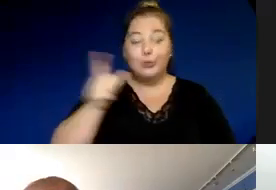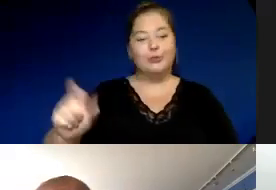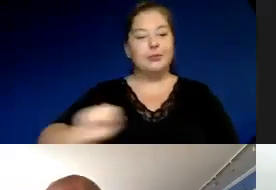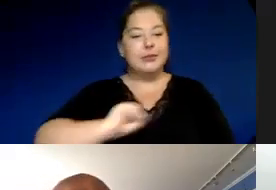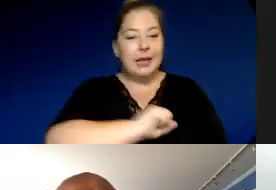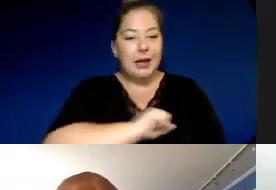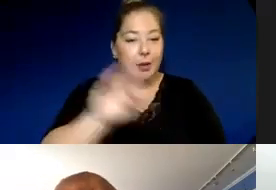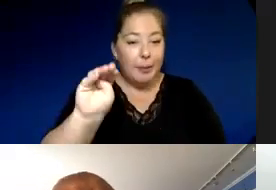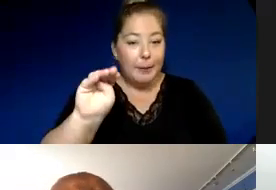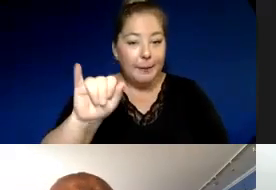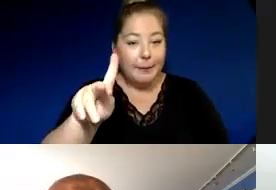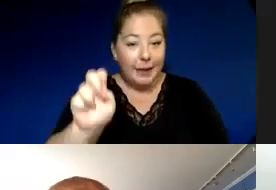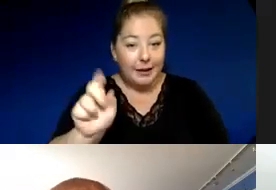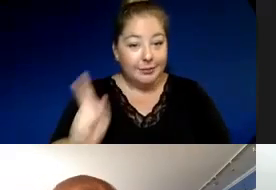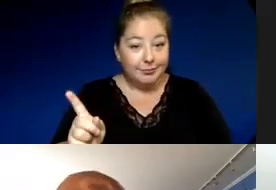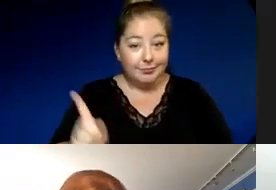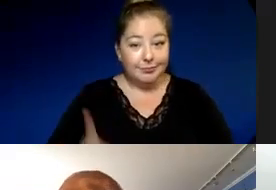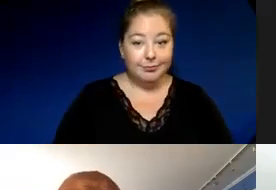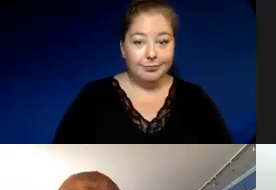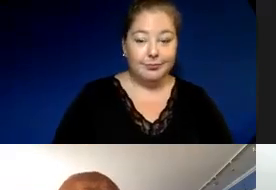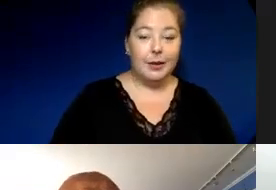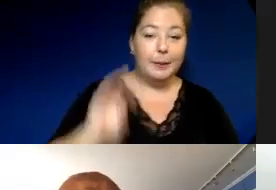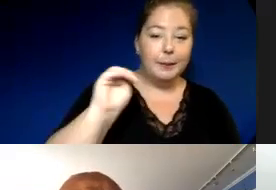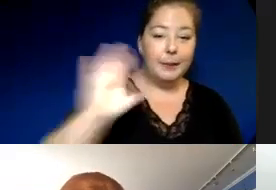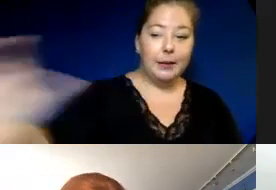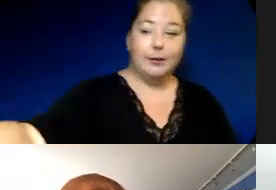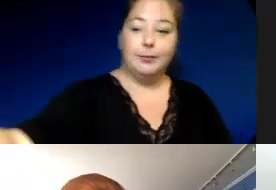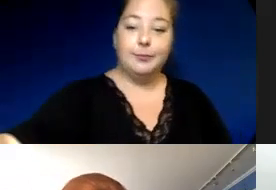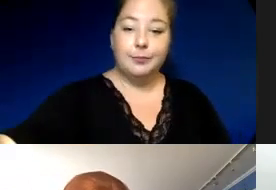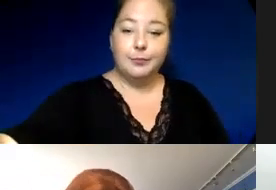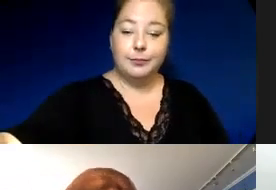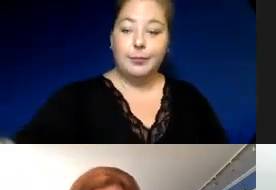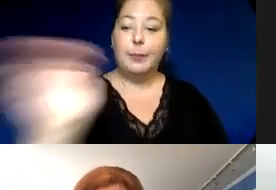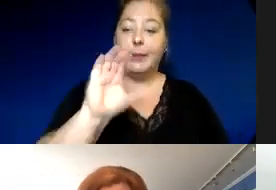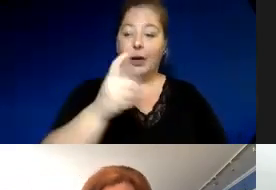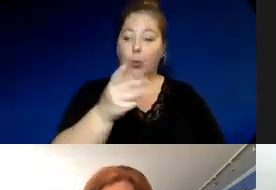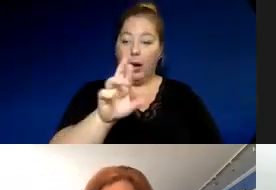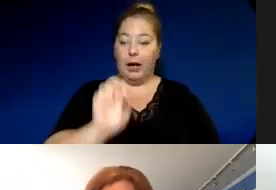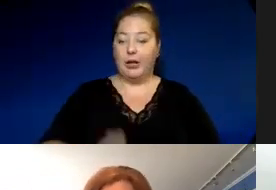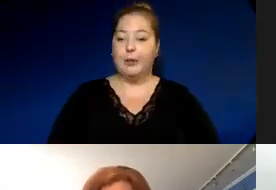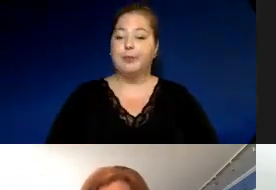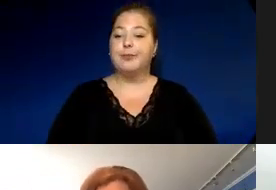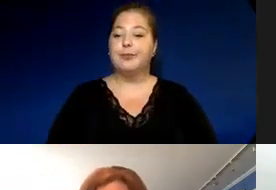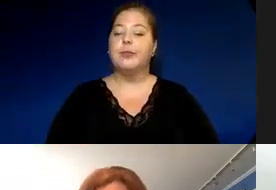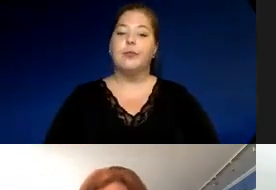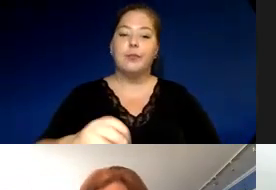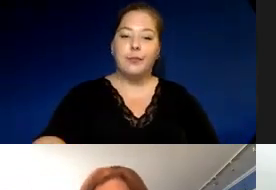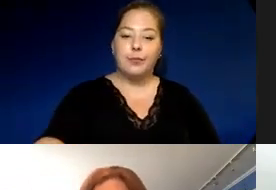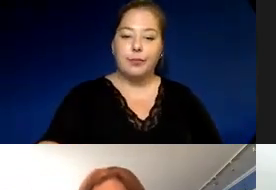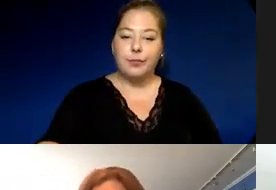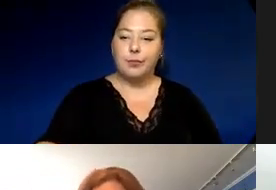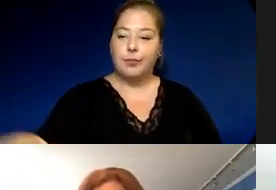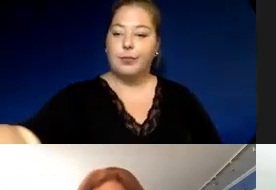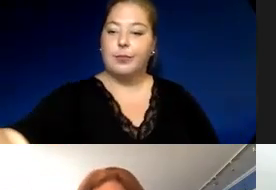su parte. Gracias, Carly, por la oportunidad de estar aquí participando con ustedes, a la